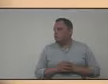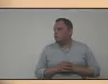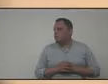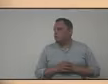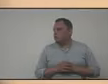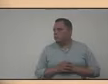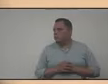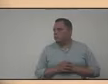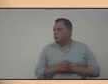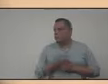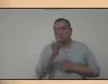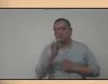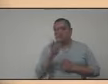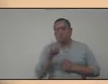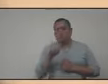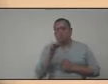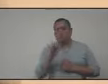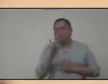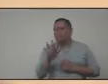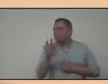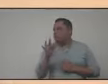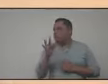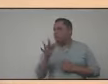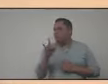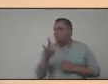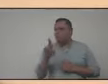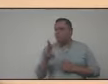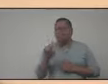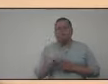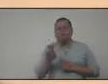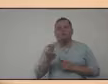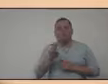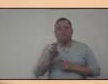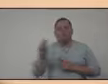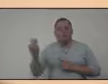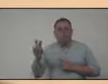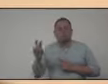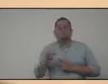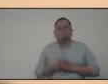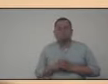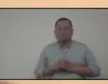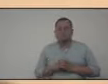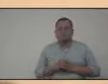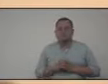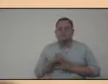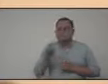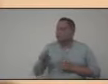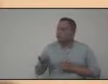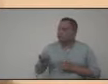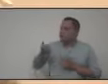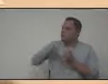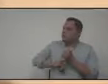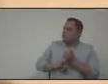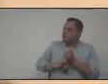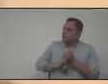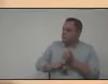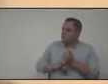el test del norte, del sur y lo del norte. De ahí es de donde dependen